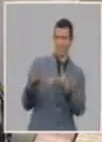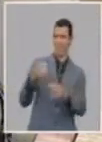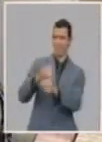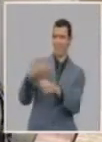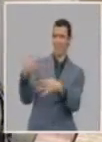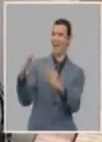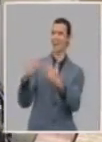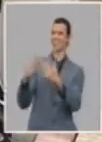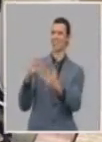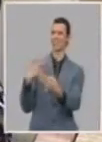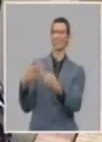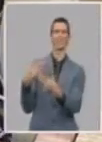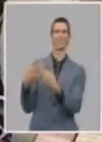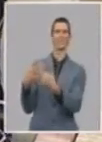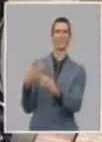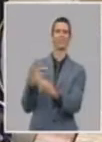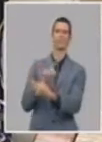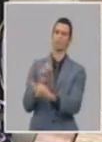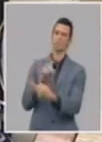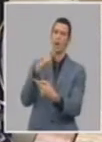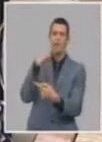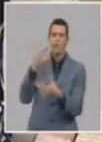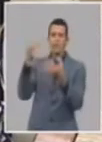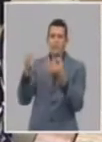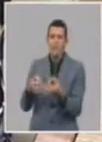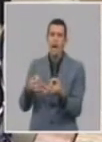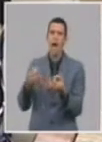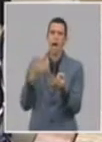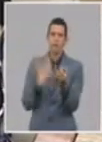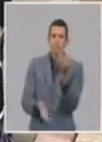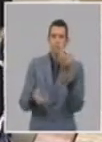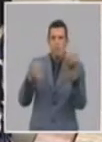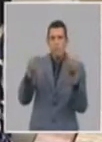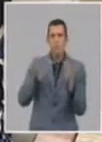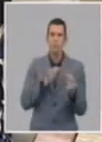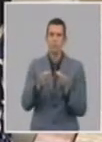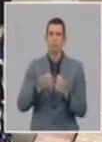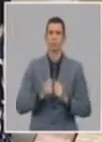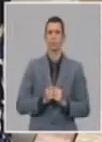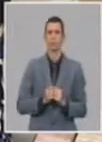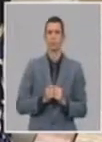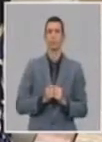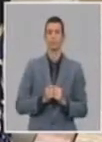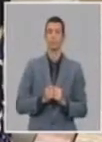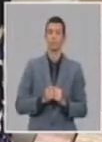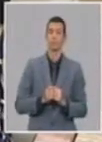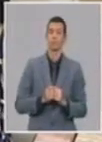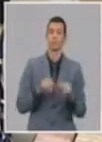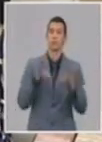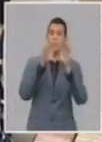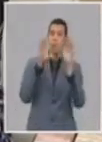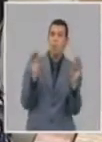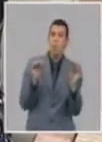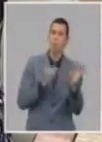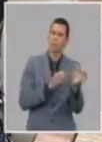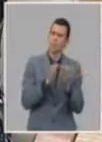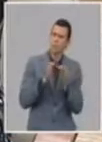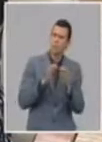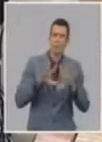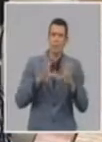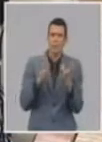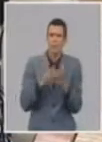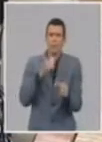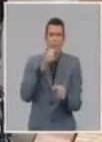que incrementen mucho más esta modalidad. Inclusive, el país sigue trabajando, el trabajador sigue trabajando, sigue